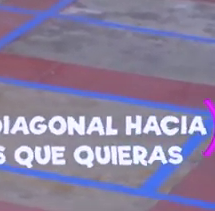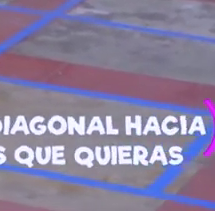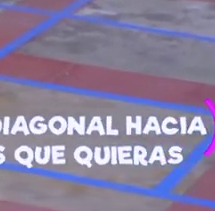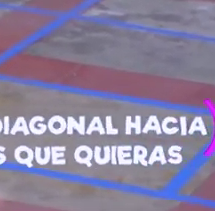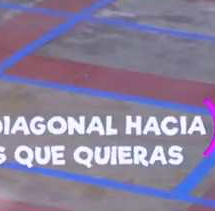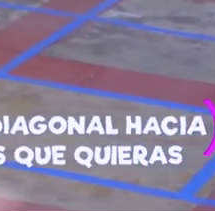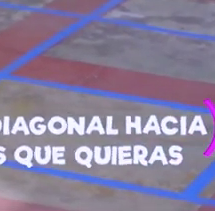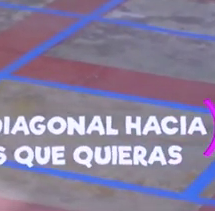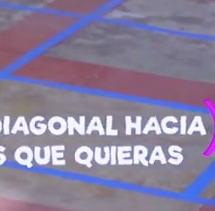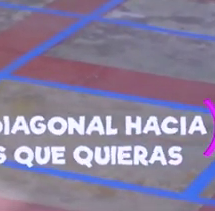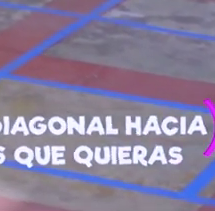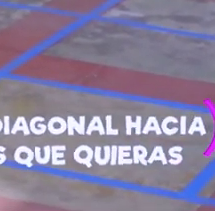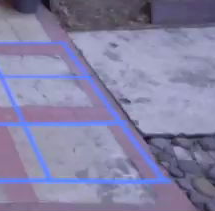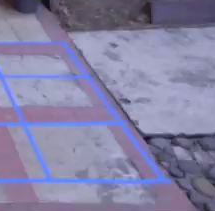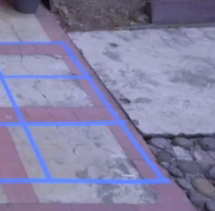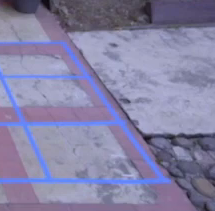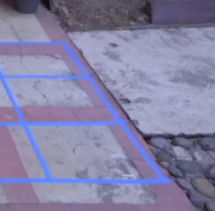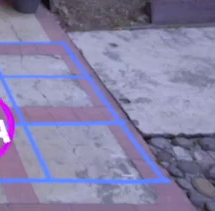¡Gracias!